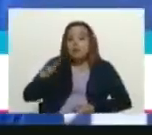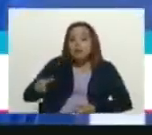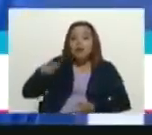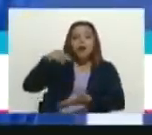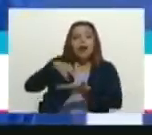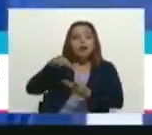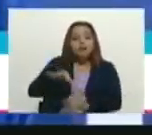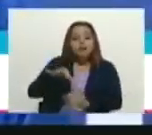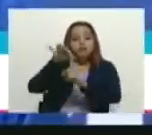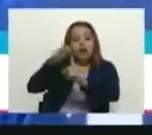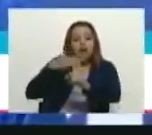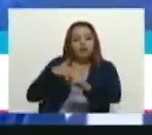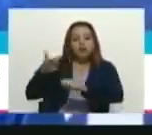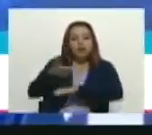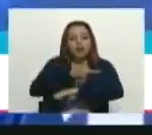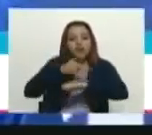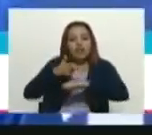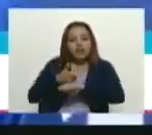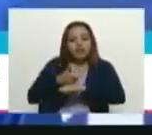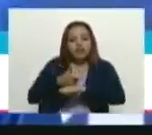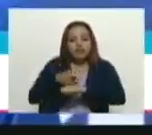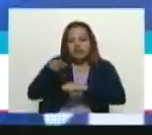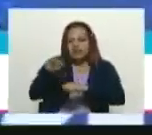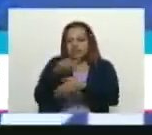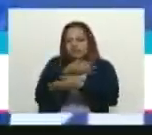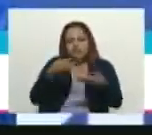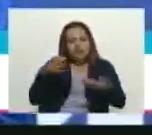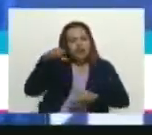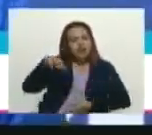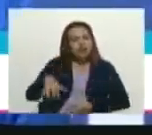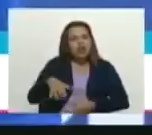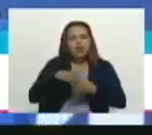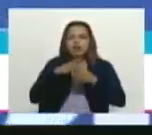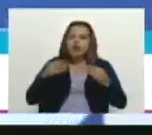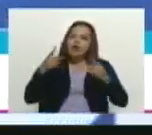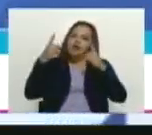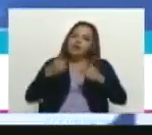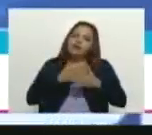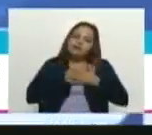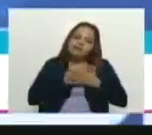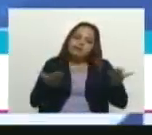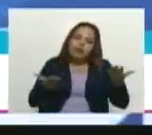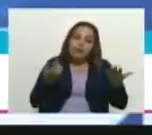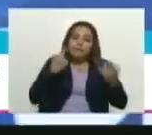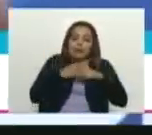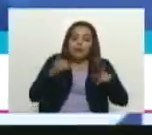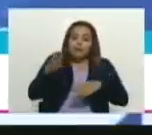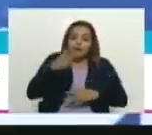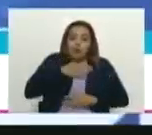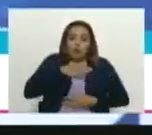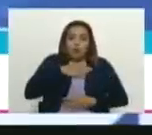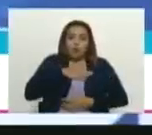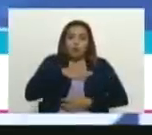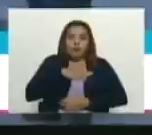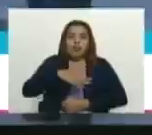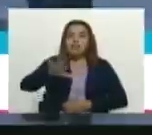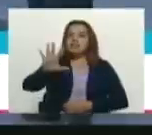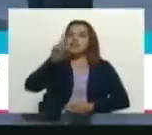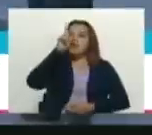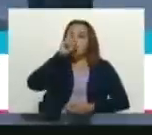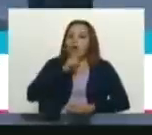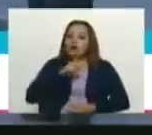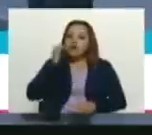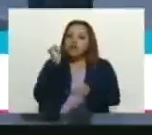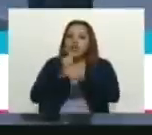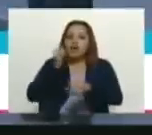eligió gobernador de ese maravilloso estado al que todo debo. Pero yo, en 5 años de